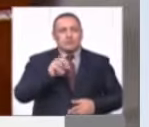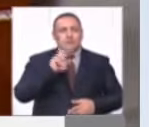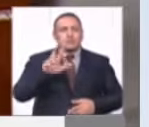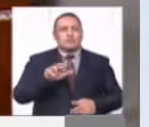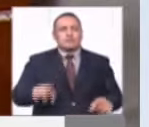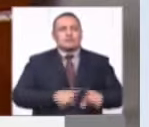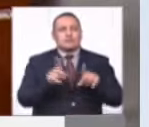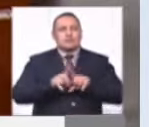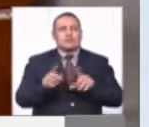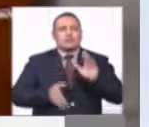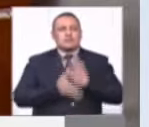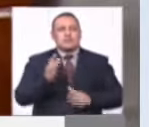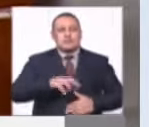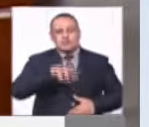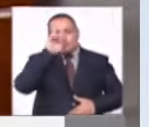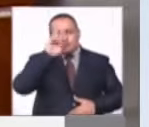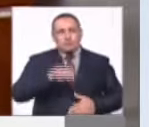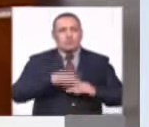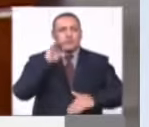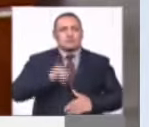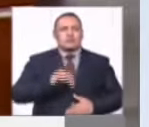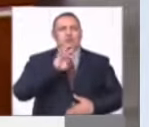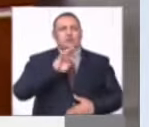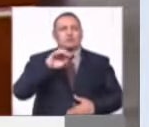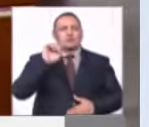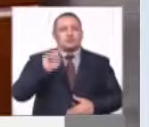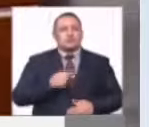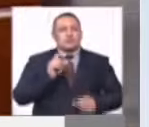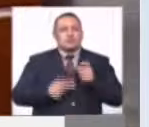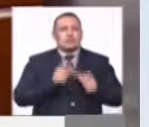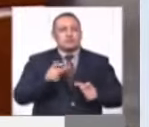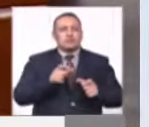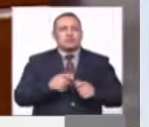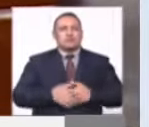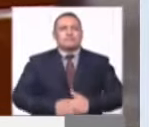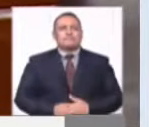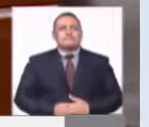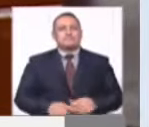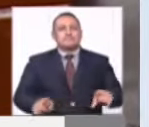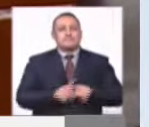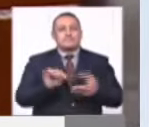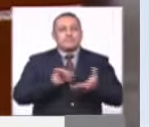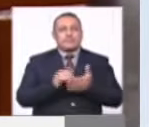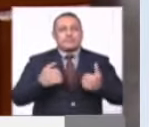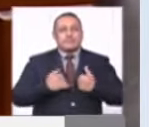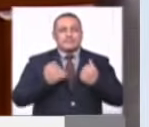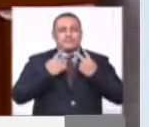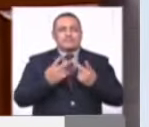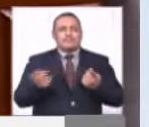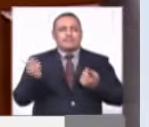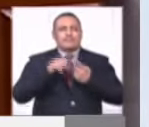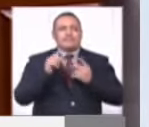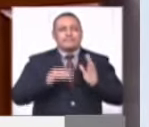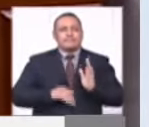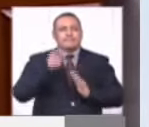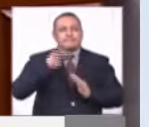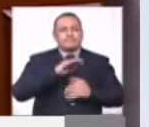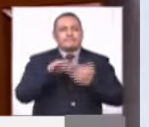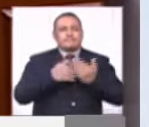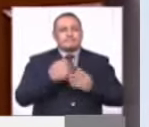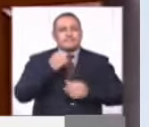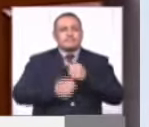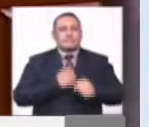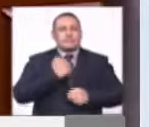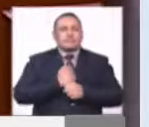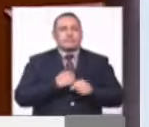2023 salieron del país más de 400.000 ciudadanos, cifra que ha ido en aumento en los últimos